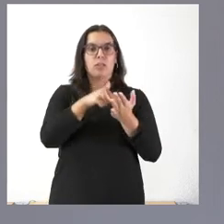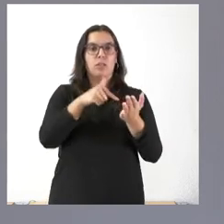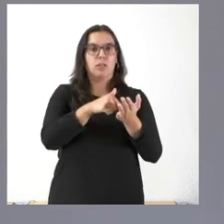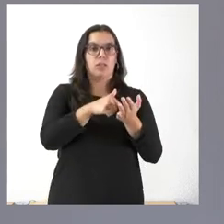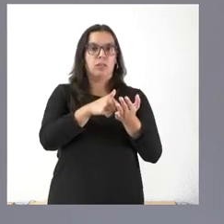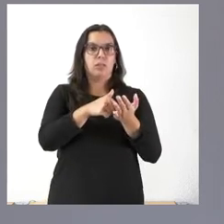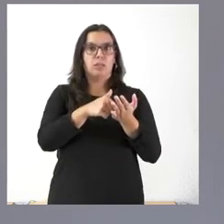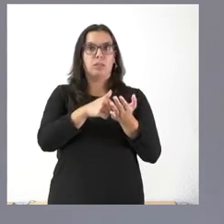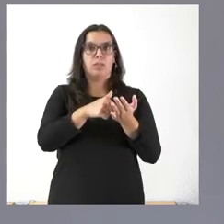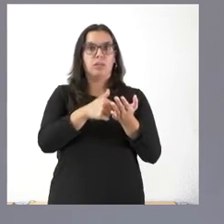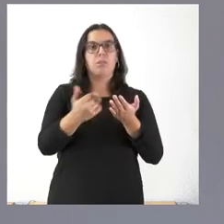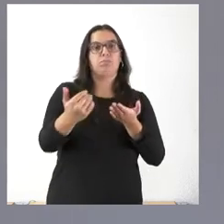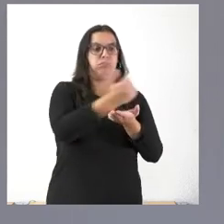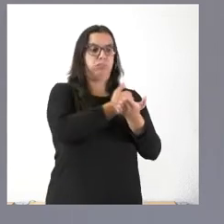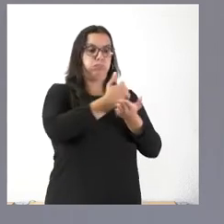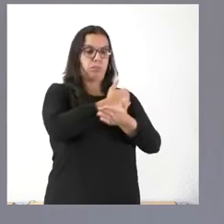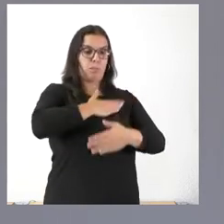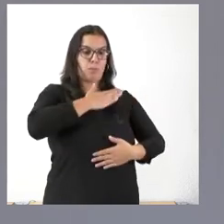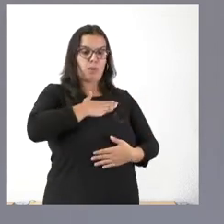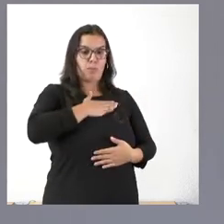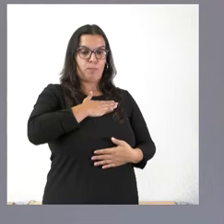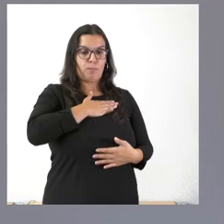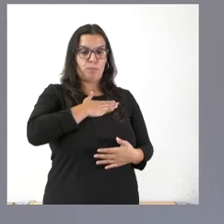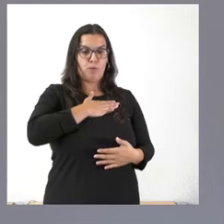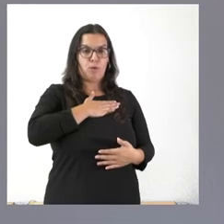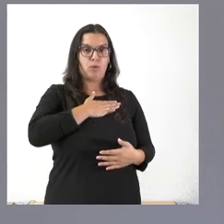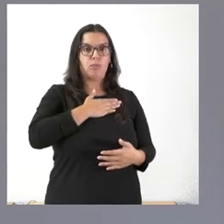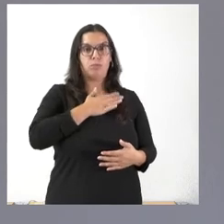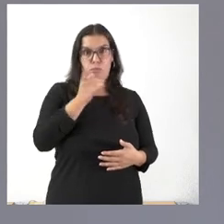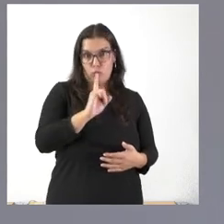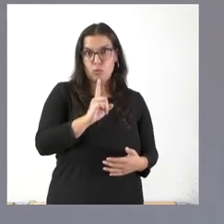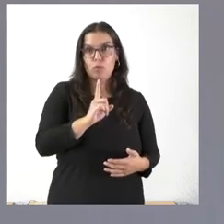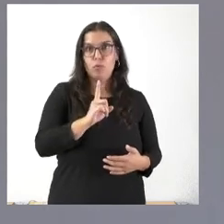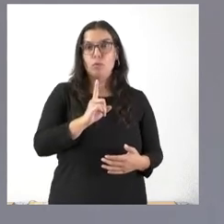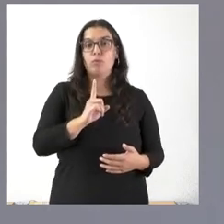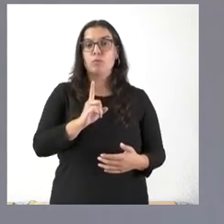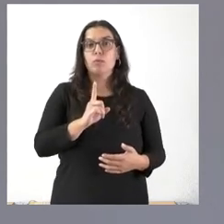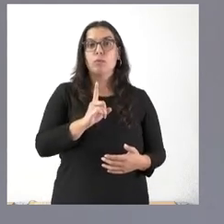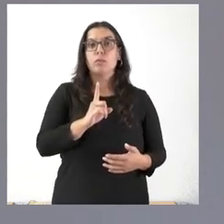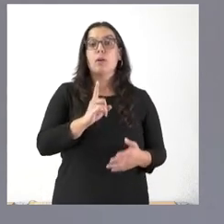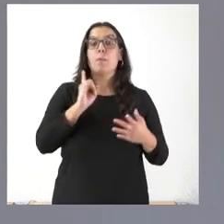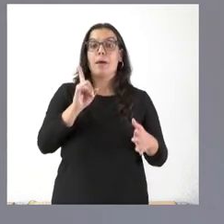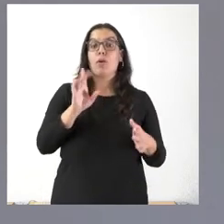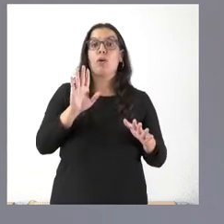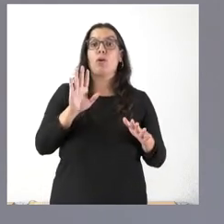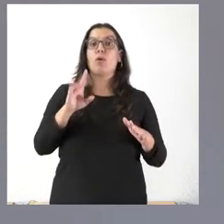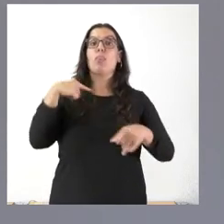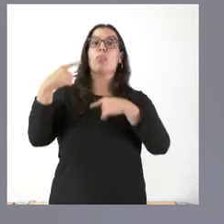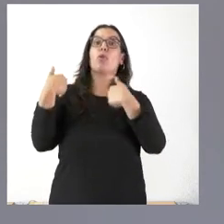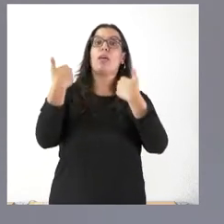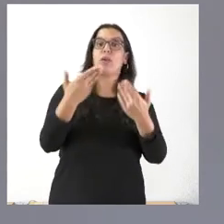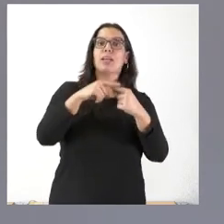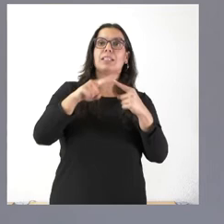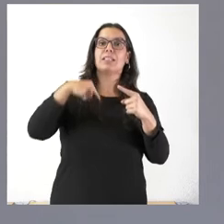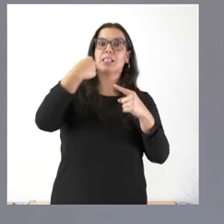esa cifra en materia de sucesiones porque nunca hubo tantas como el año pasado. Y muchas de esas donaciones se convirtieron